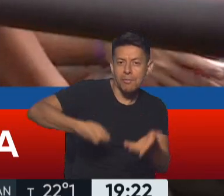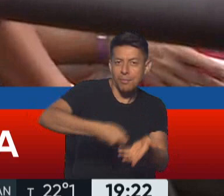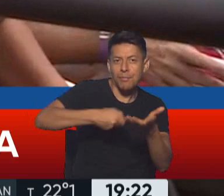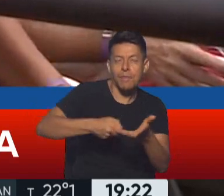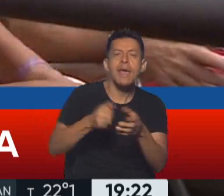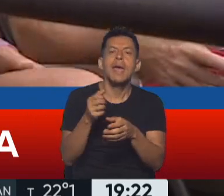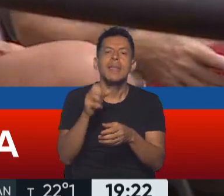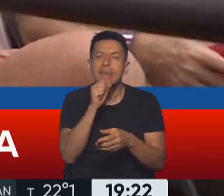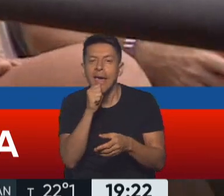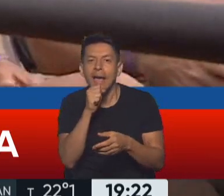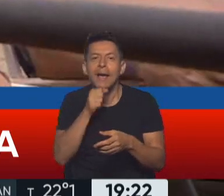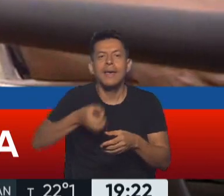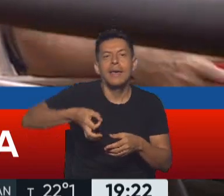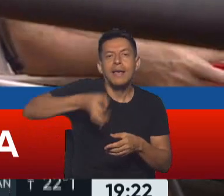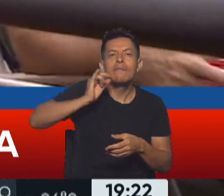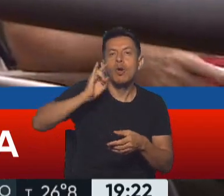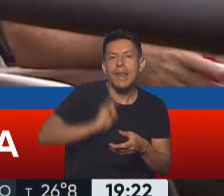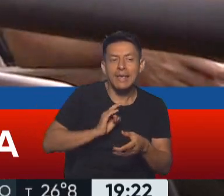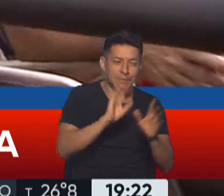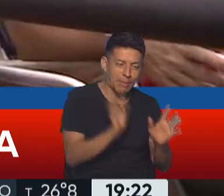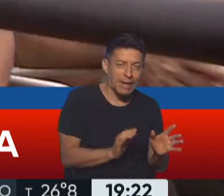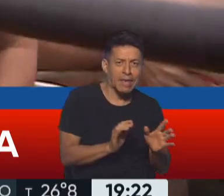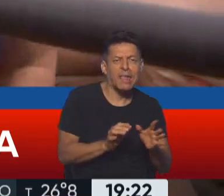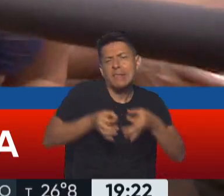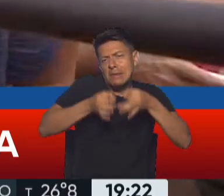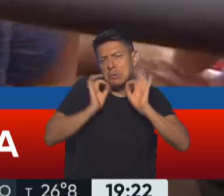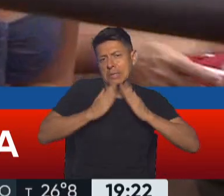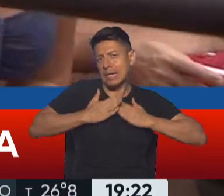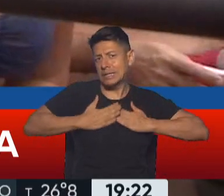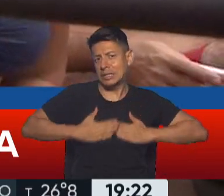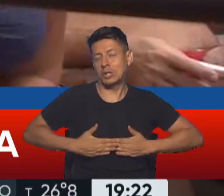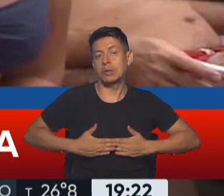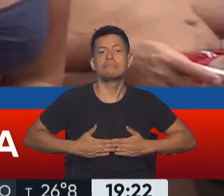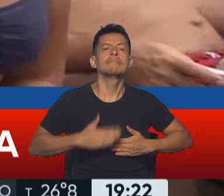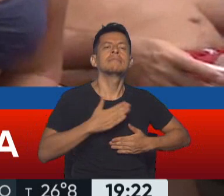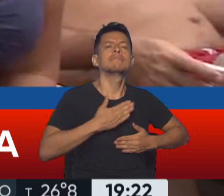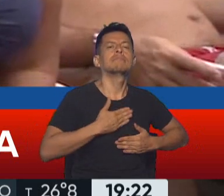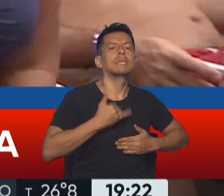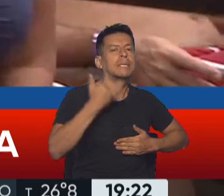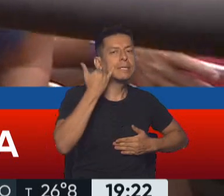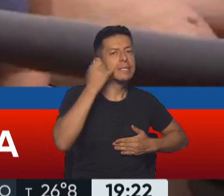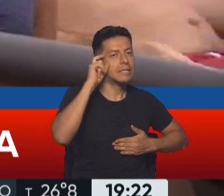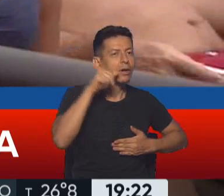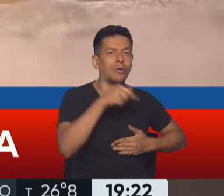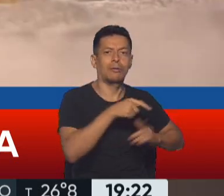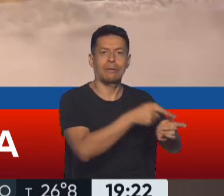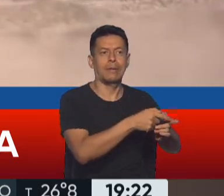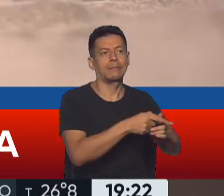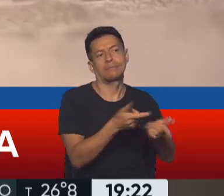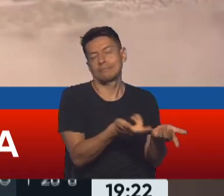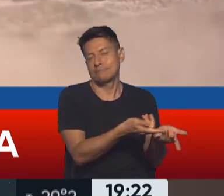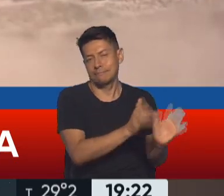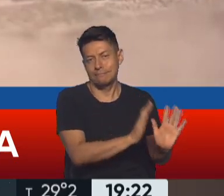naranja, café con leche y un desayuno tranquilo. No, a mi yerno. No, para que no me devuelva la nena, ¿viste? Porque